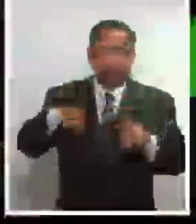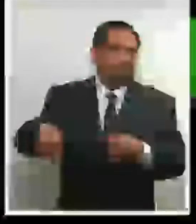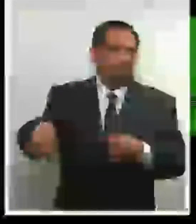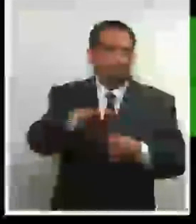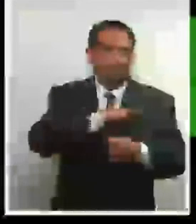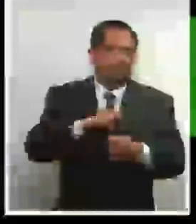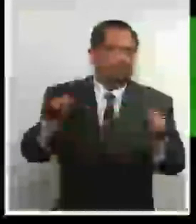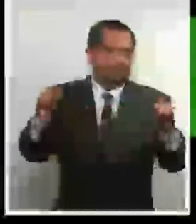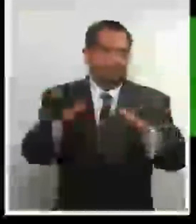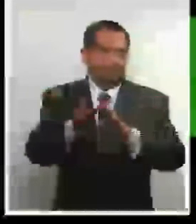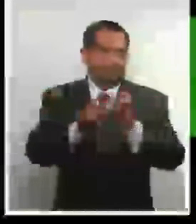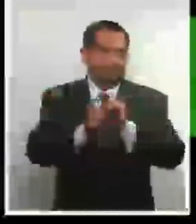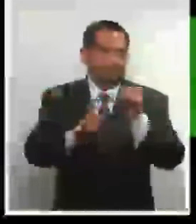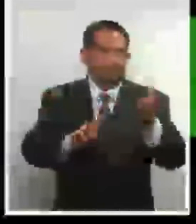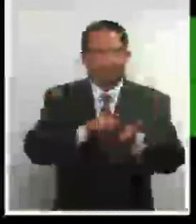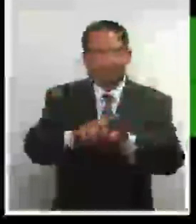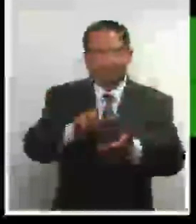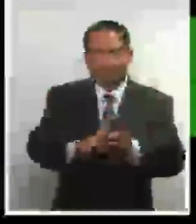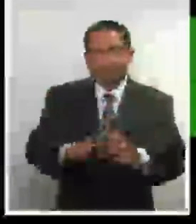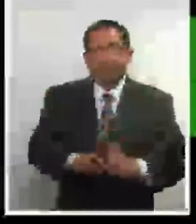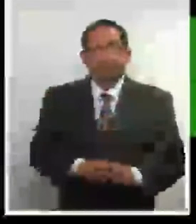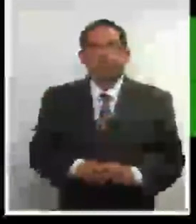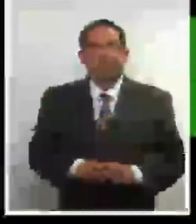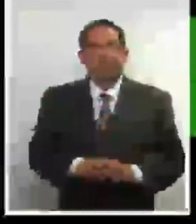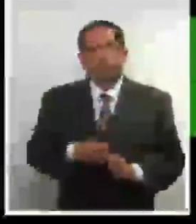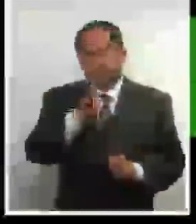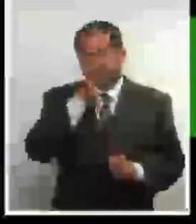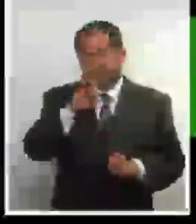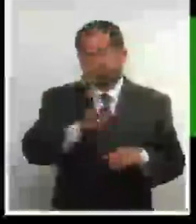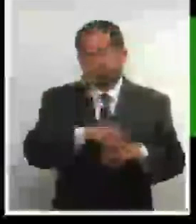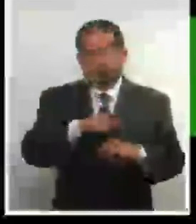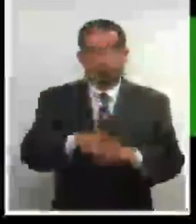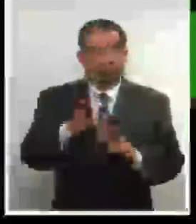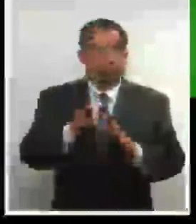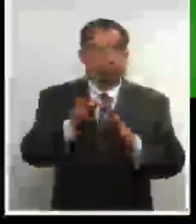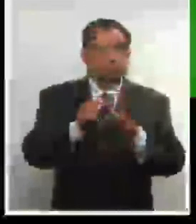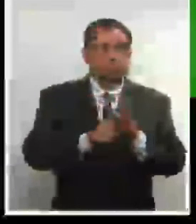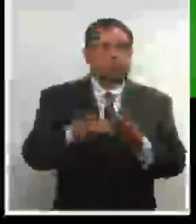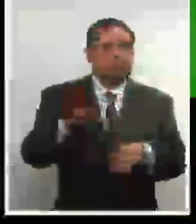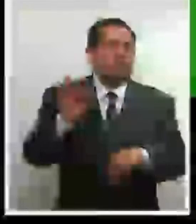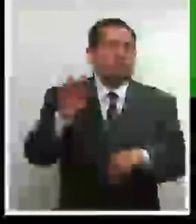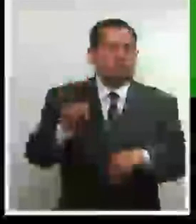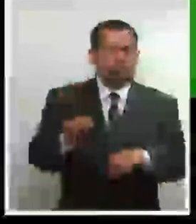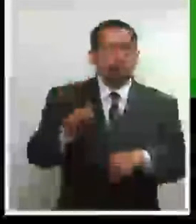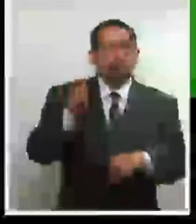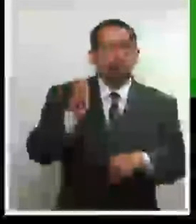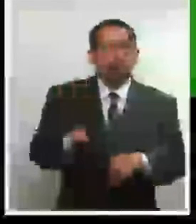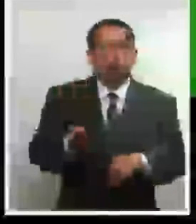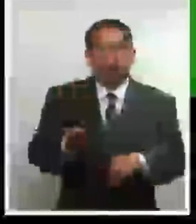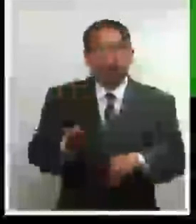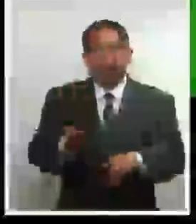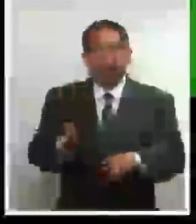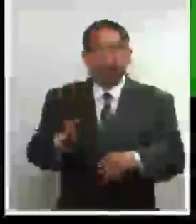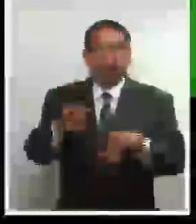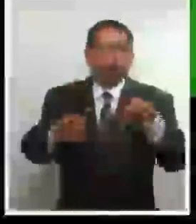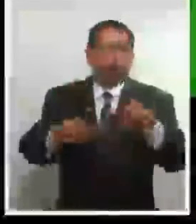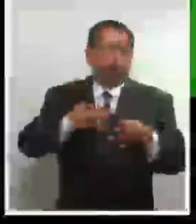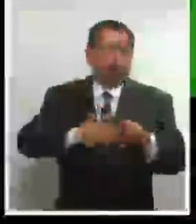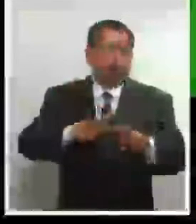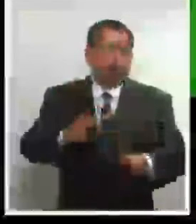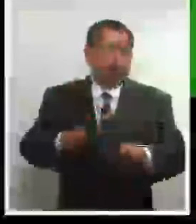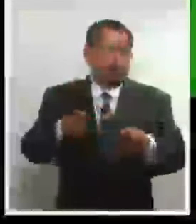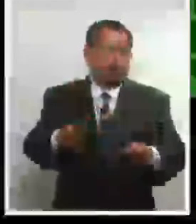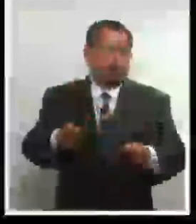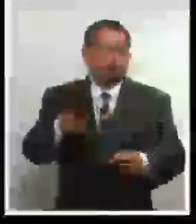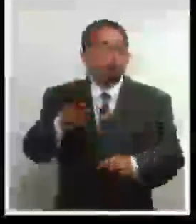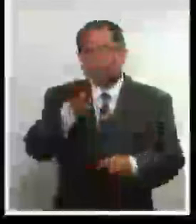los legisladores de esta Asamblea Constituyente. Le recuerdo que este artículo 49 habla sobre la Procuración de Justicia,